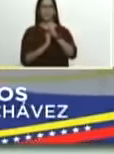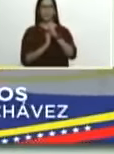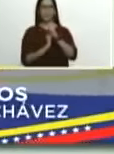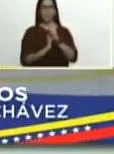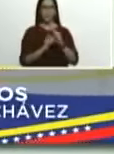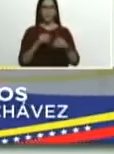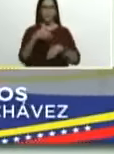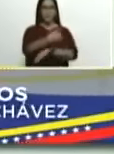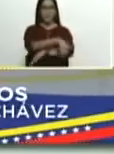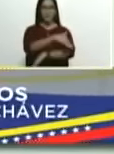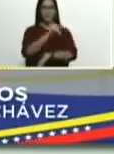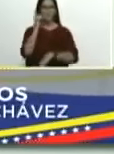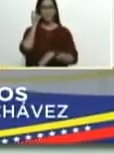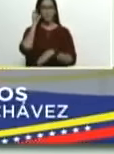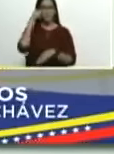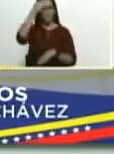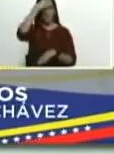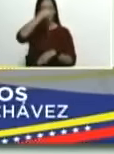escuchar al pueblo.